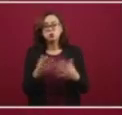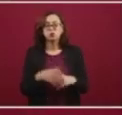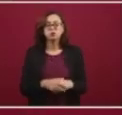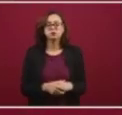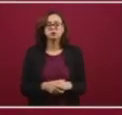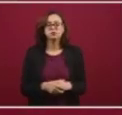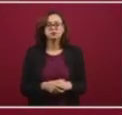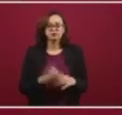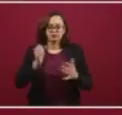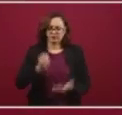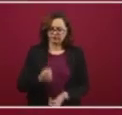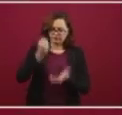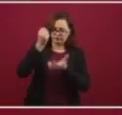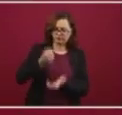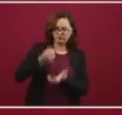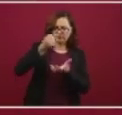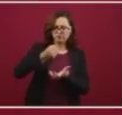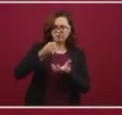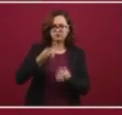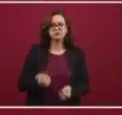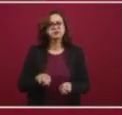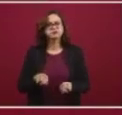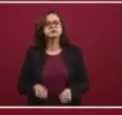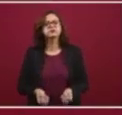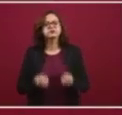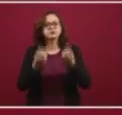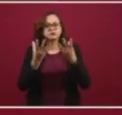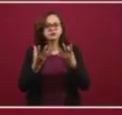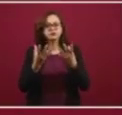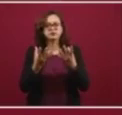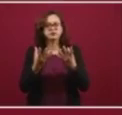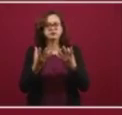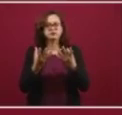se obtiene por